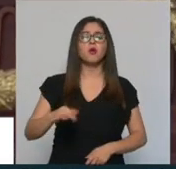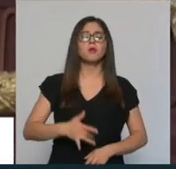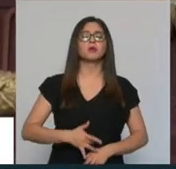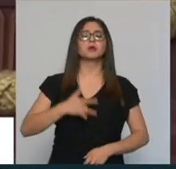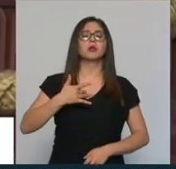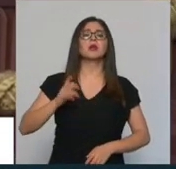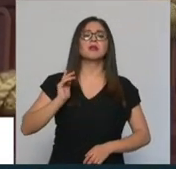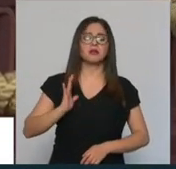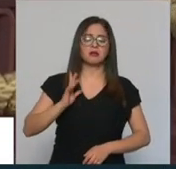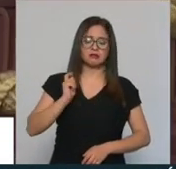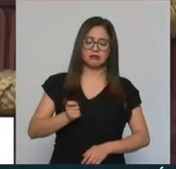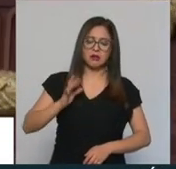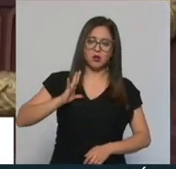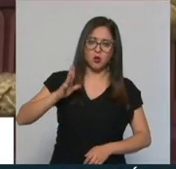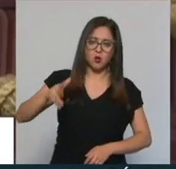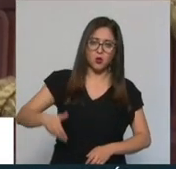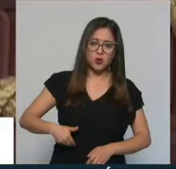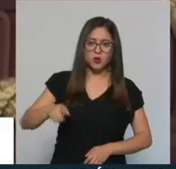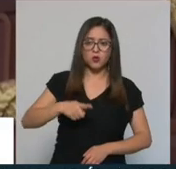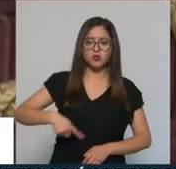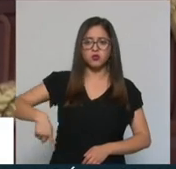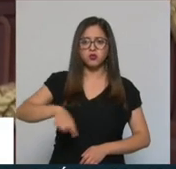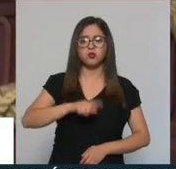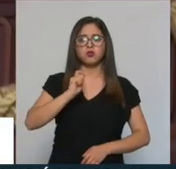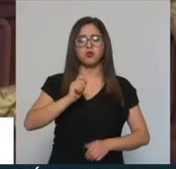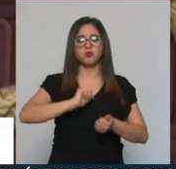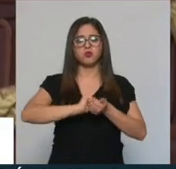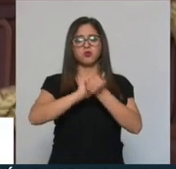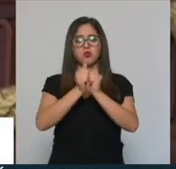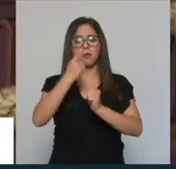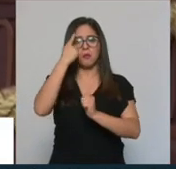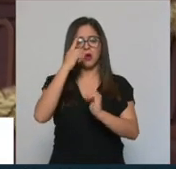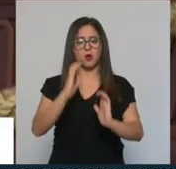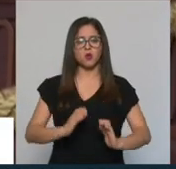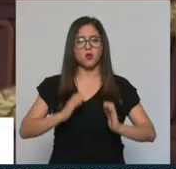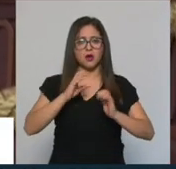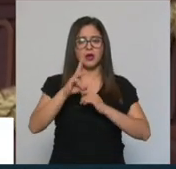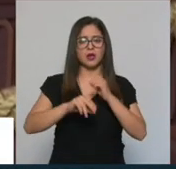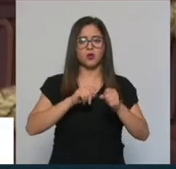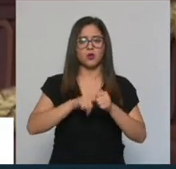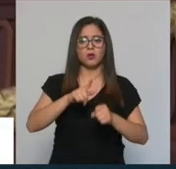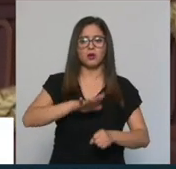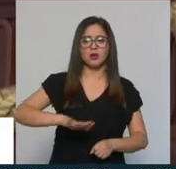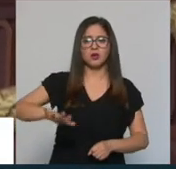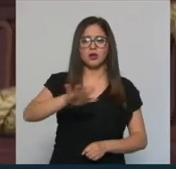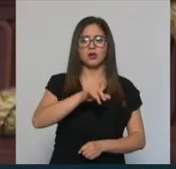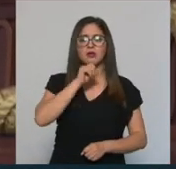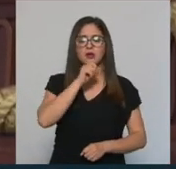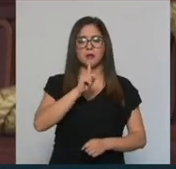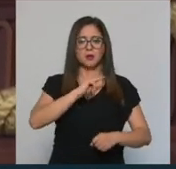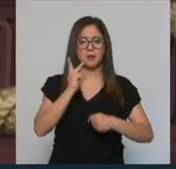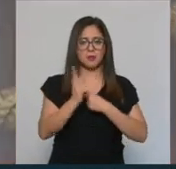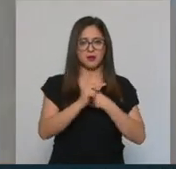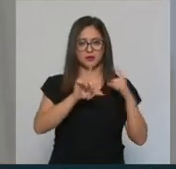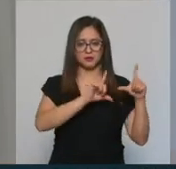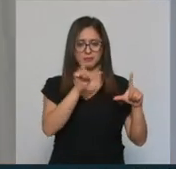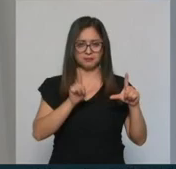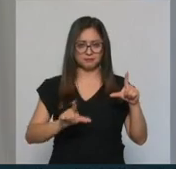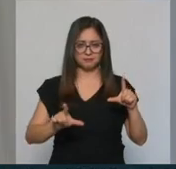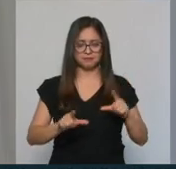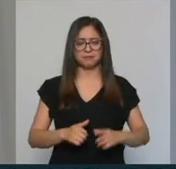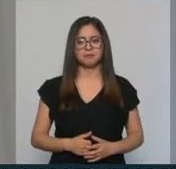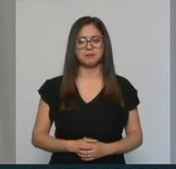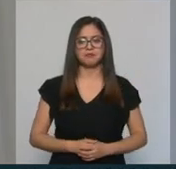alto y decir que logramos crear un parteaguas en el cuidado del medio ambiente de la ciudad y del país entero.